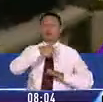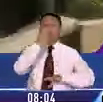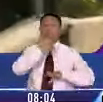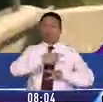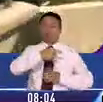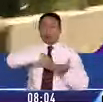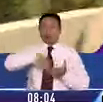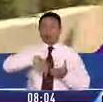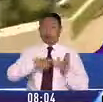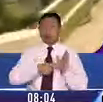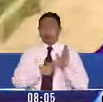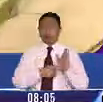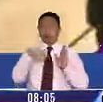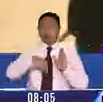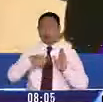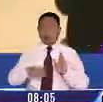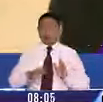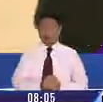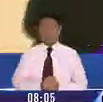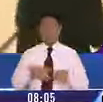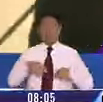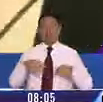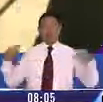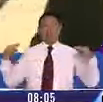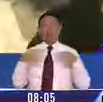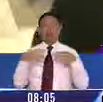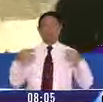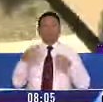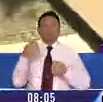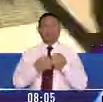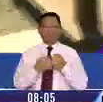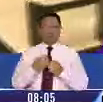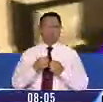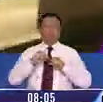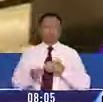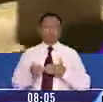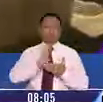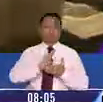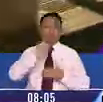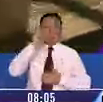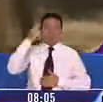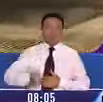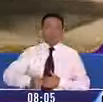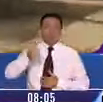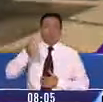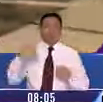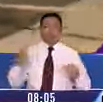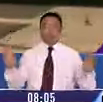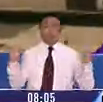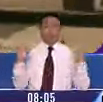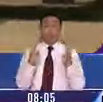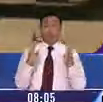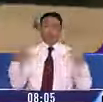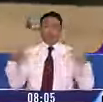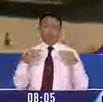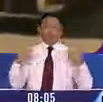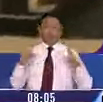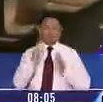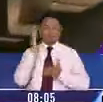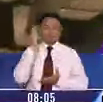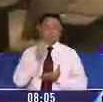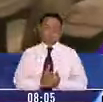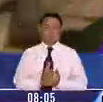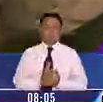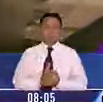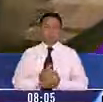con ello pone fin a la confrontación irracional entre el legislativo y el ejecutivo